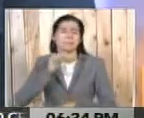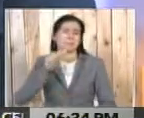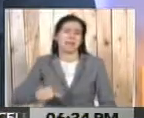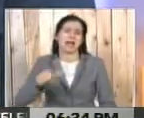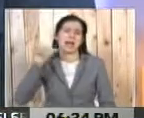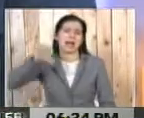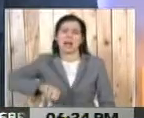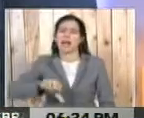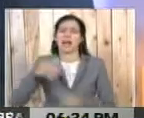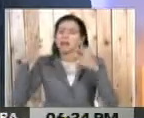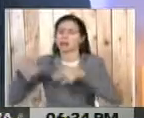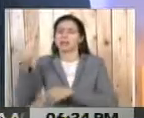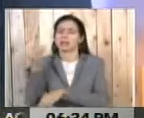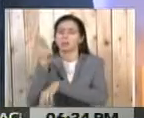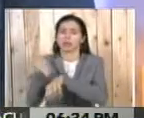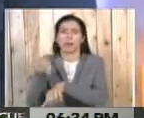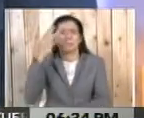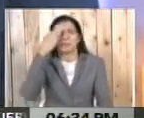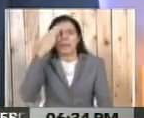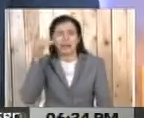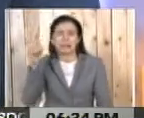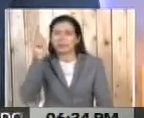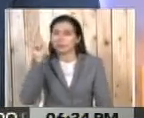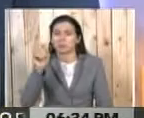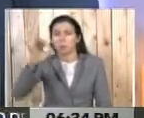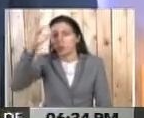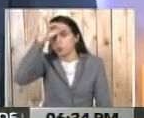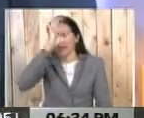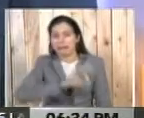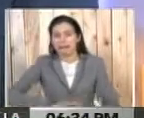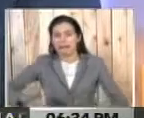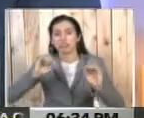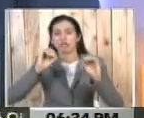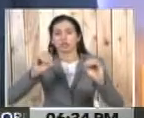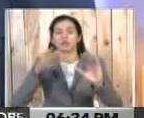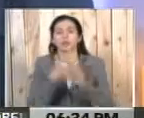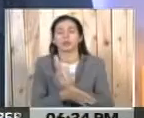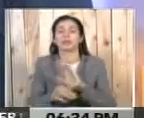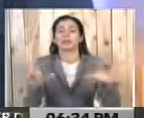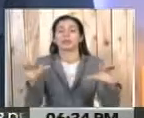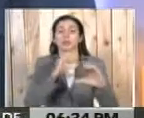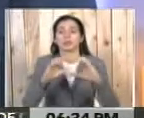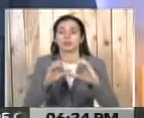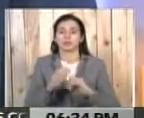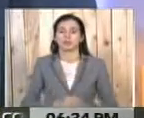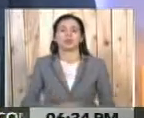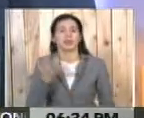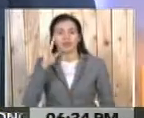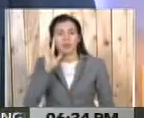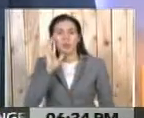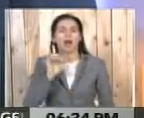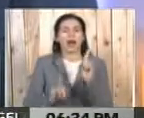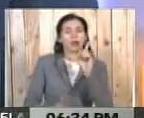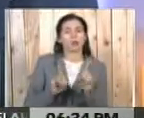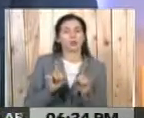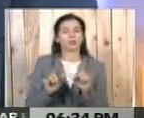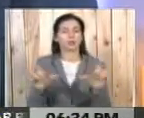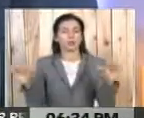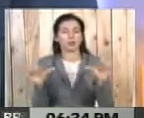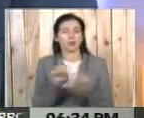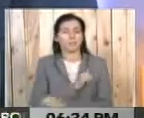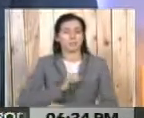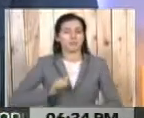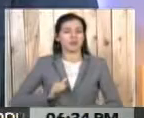que tiene la Asamblea Nacional, la piratería de los diputados que no saben nada de telecomunicaciones, y yo creo que ahí sí metió la mano algunos operadores privados y algunos sectores de